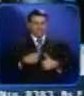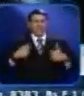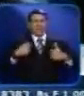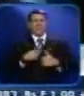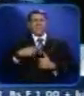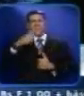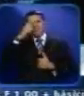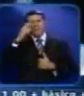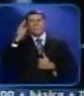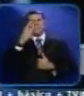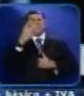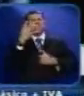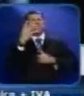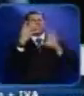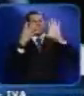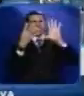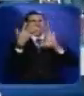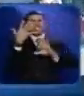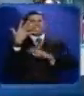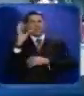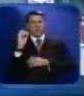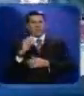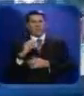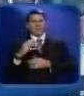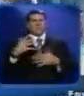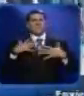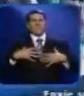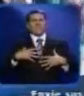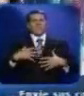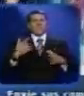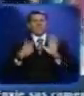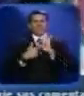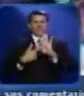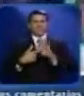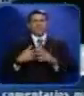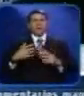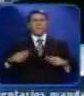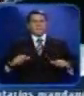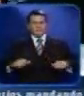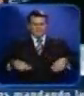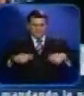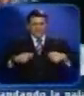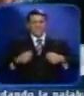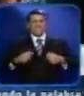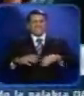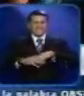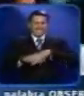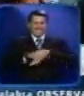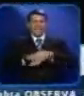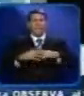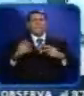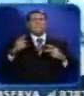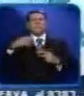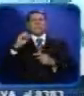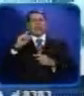la década de 1950, vestidos de lencería y ajustados pantalones vaqueros